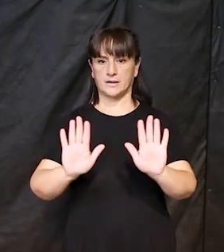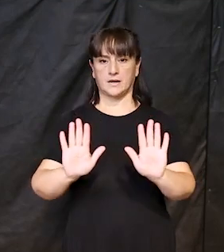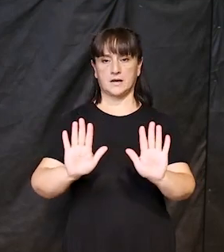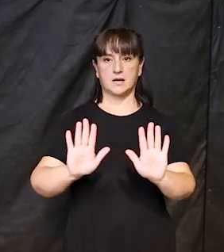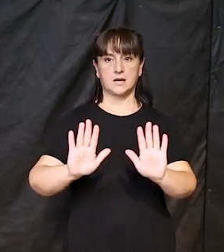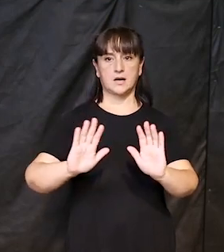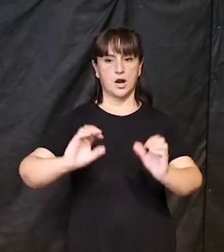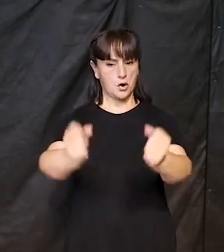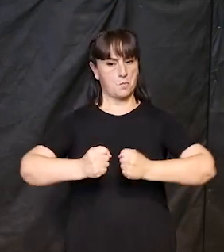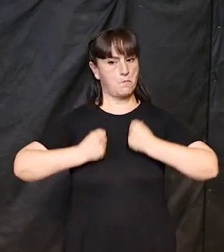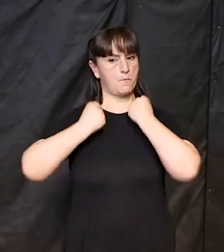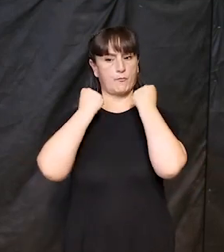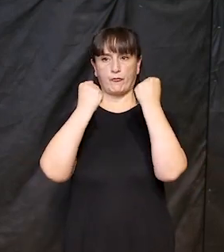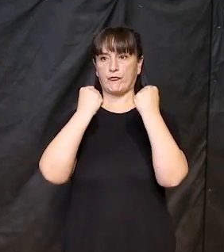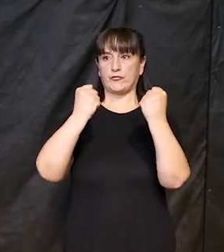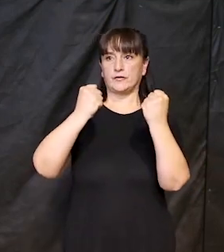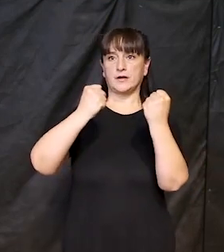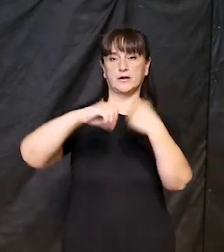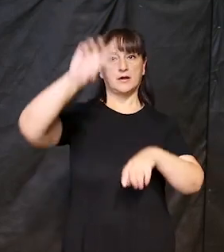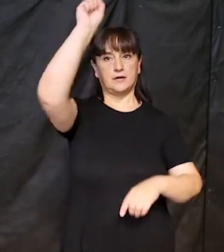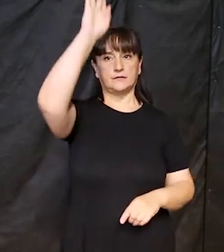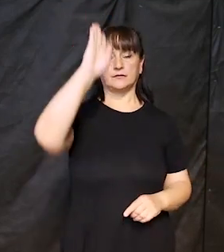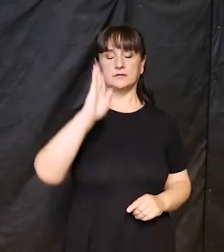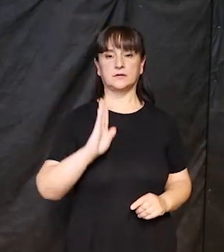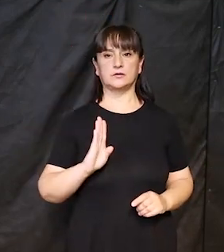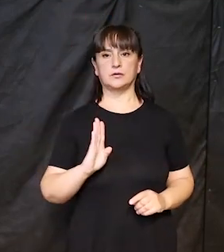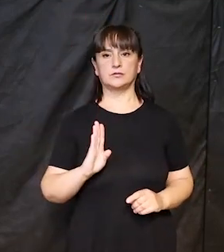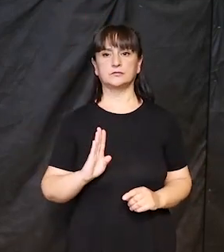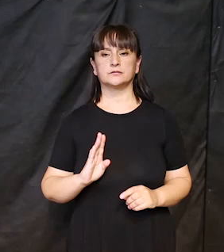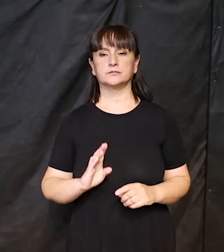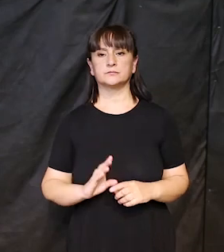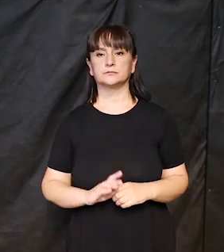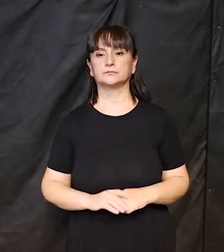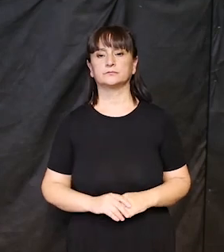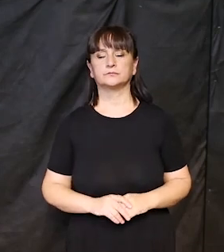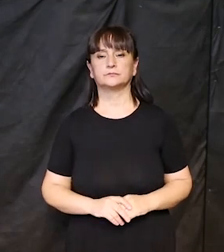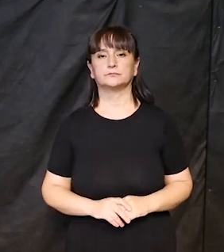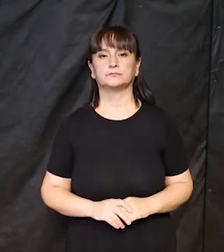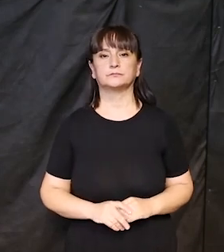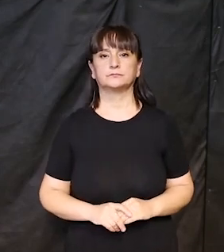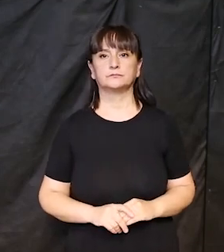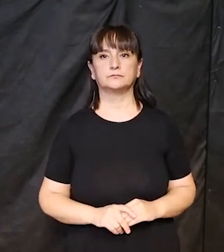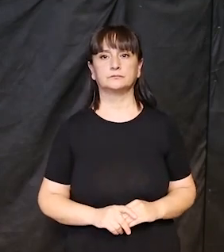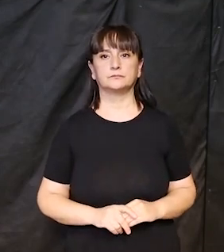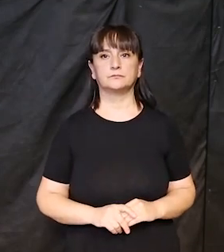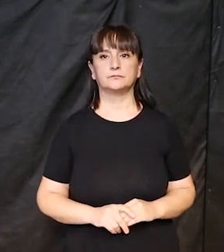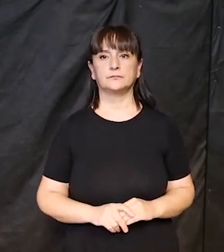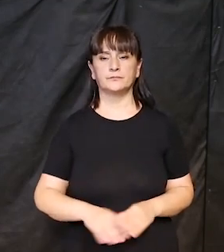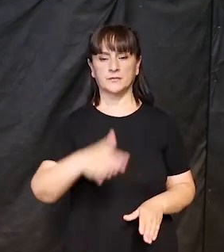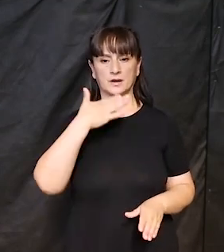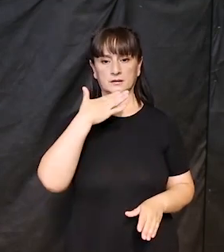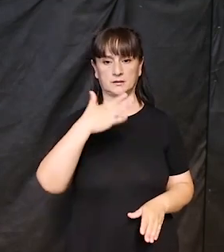en dios no con nuestras fuerzas ni con nuestras capacidades o títulos o todo lo que querramos exhibir